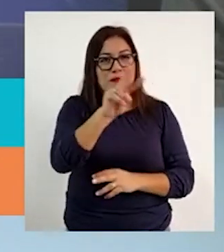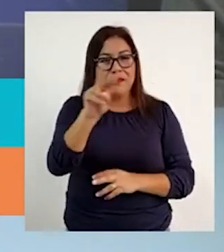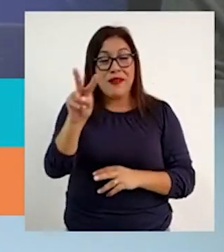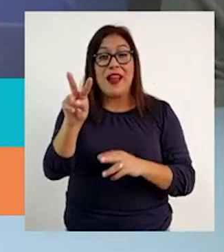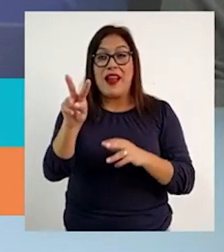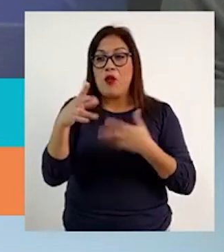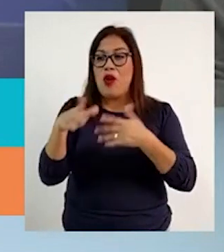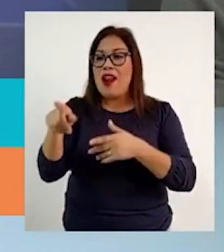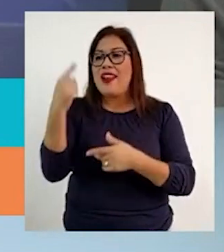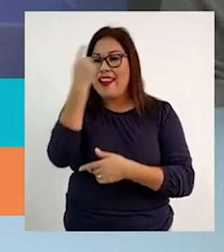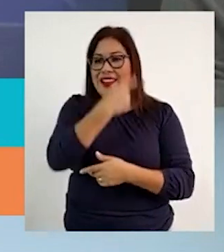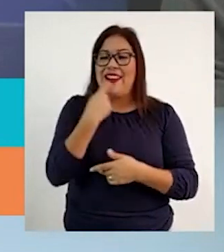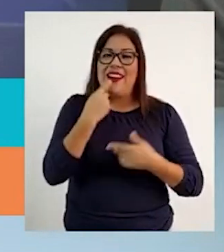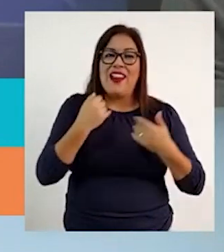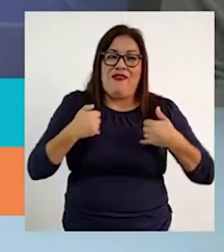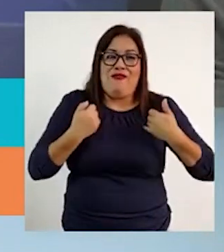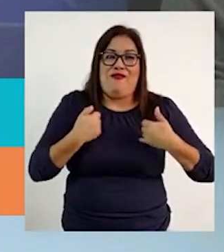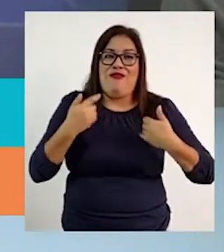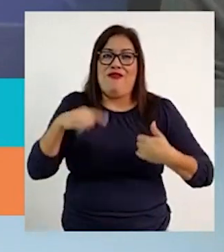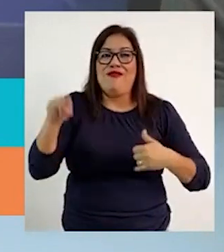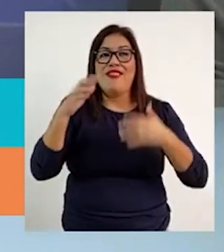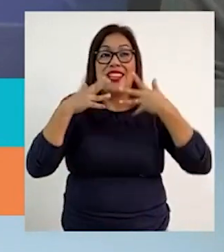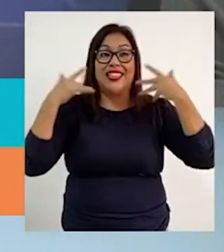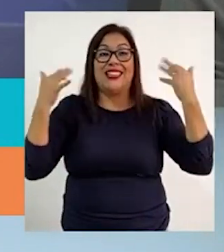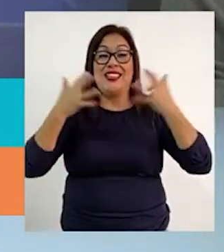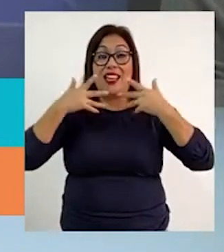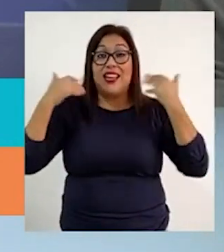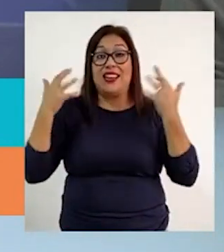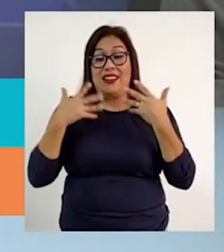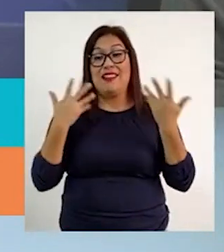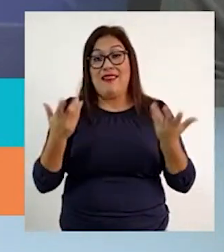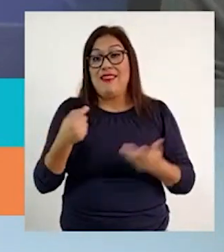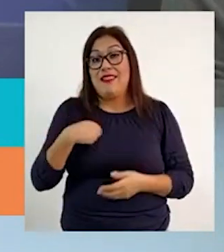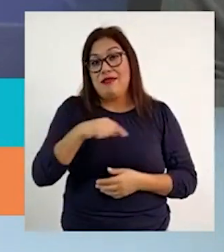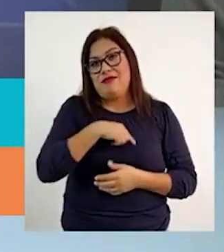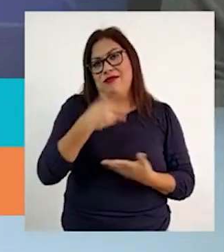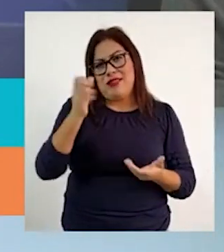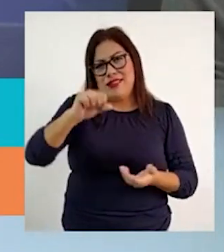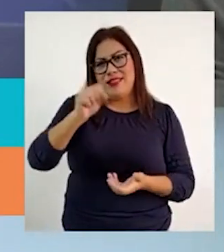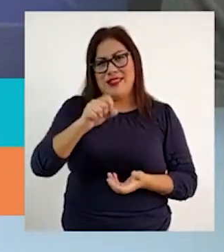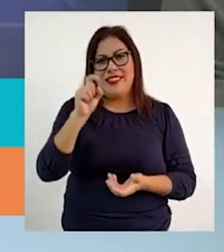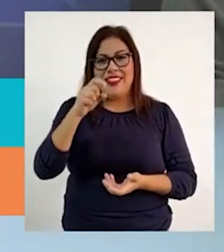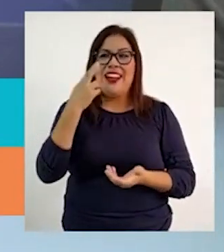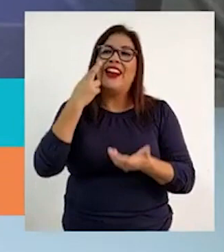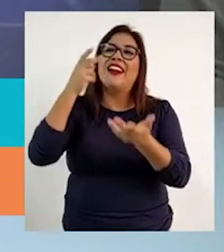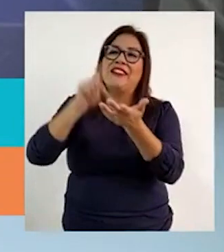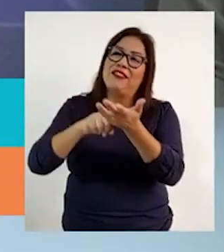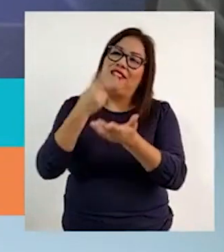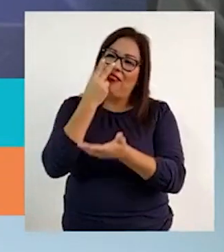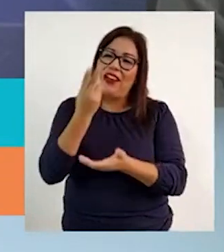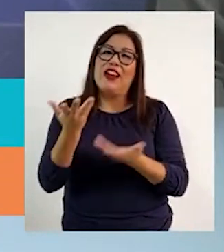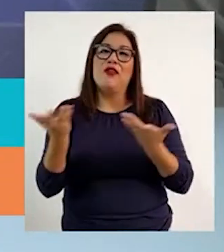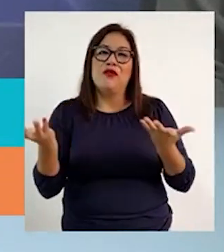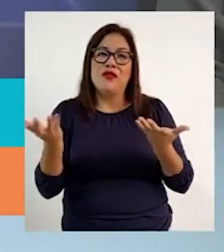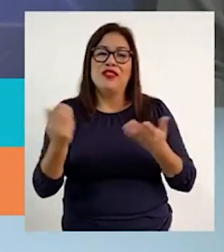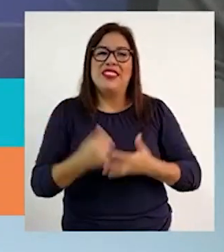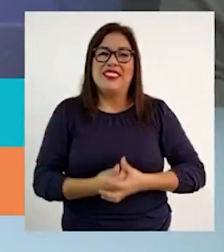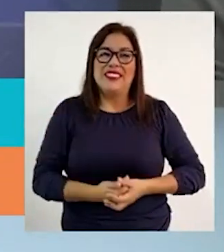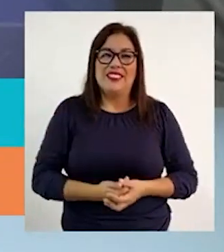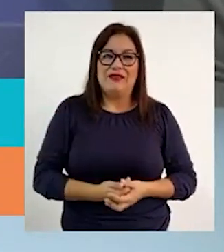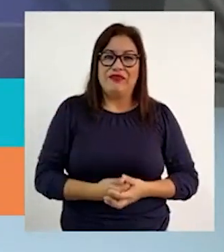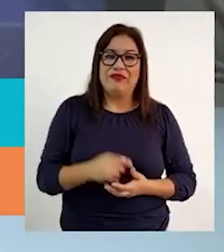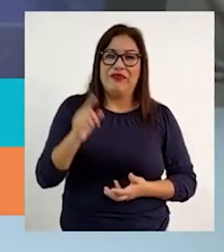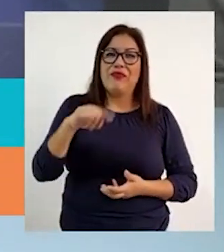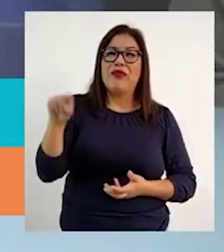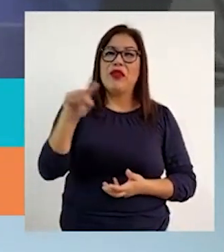jóvenes, la alegría ¿no? Porque creo que hay que reconocerlos, el hecho de